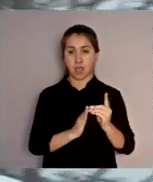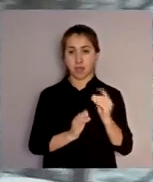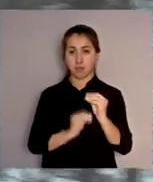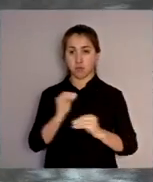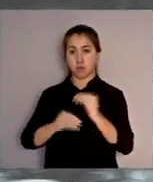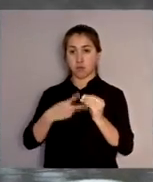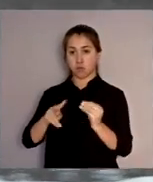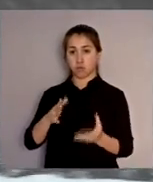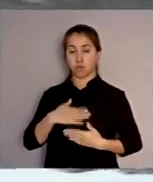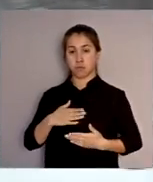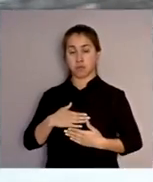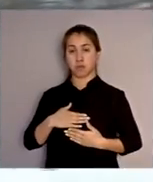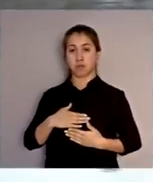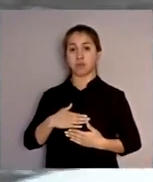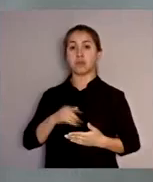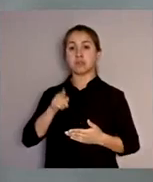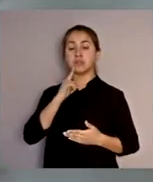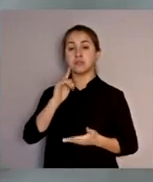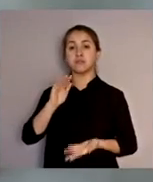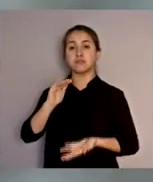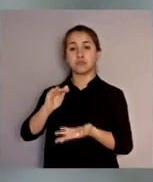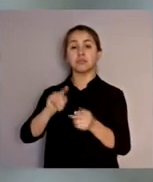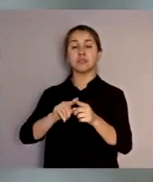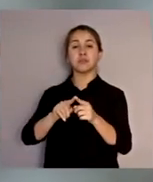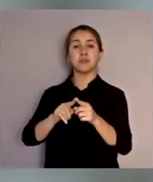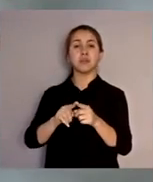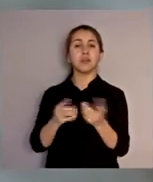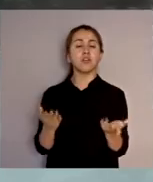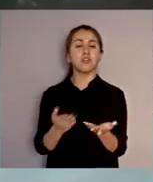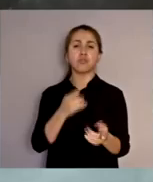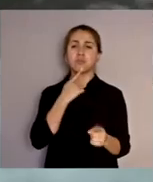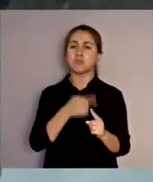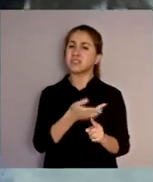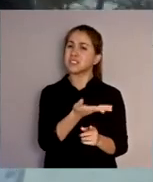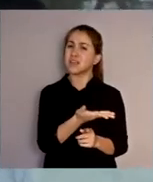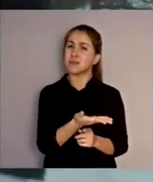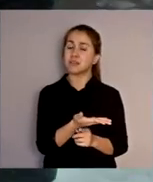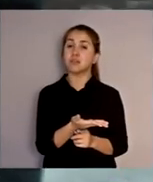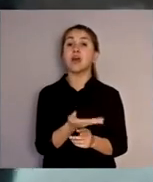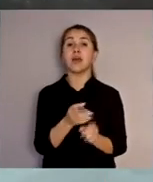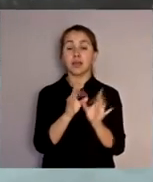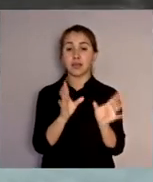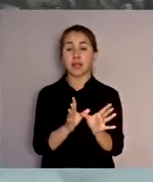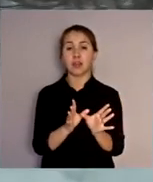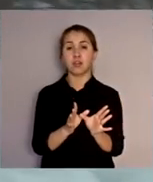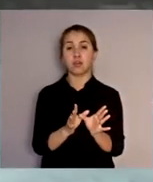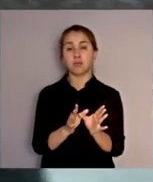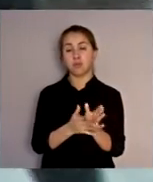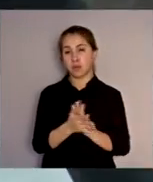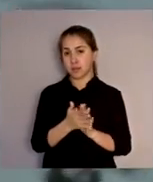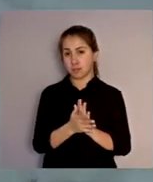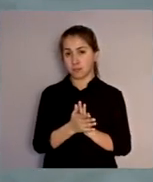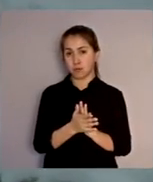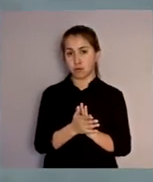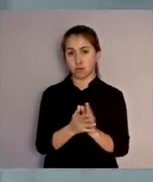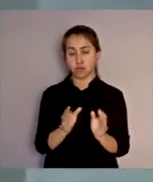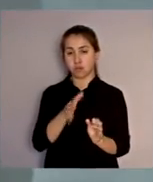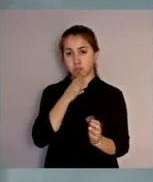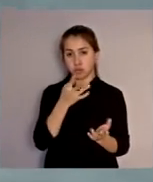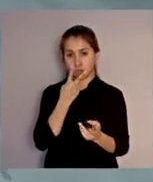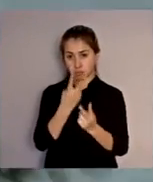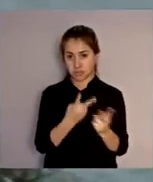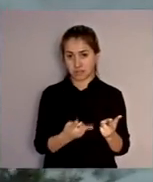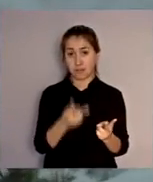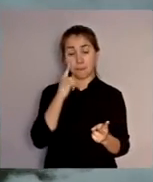nieve. Esta es una meseta con acantilado en tres lados. ¿Cómo es eso? Entonces, aquí, si nos acercamos al acantilado, le voy a mostrar cómo sería